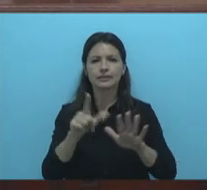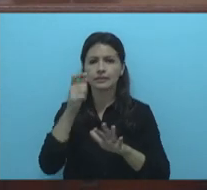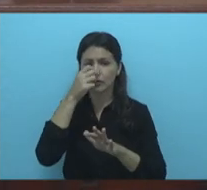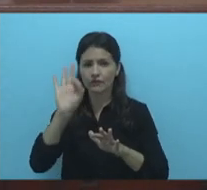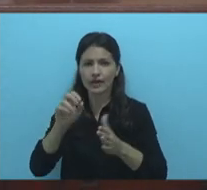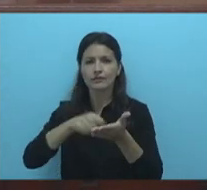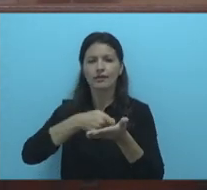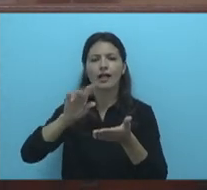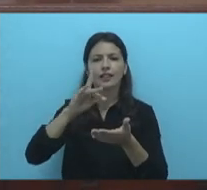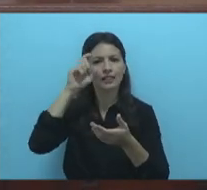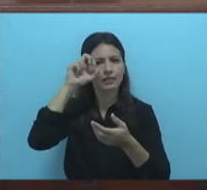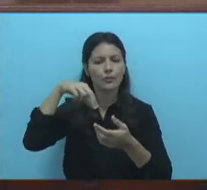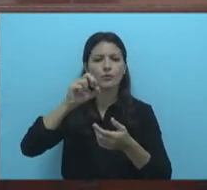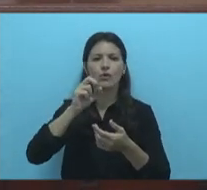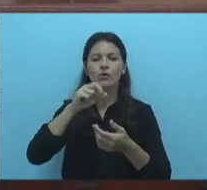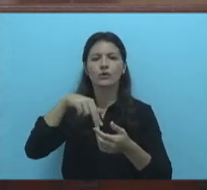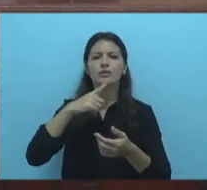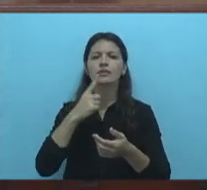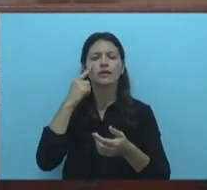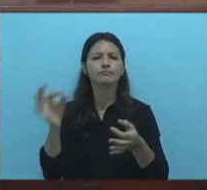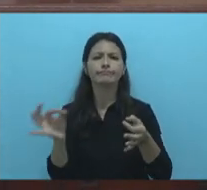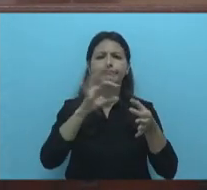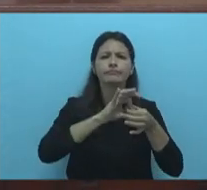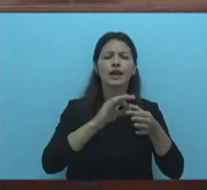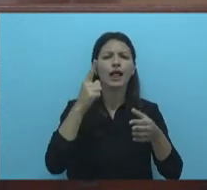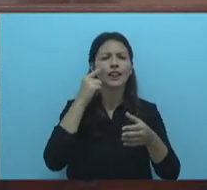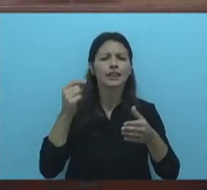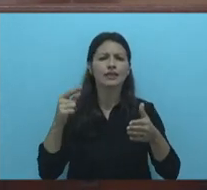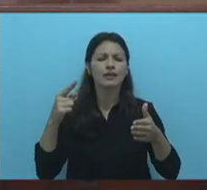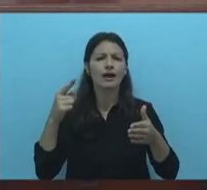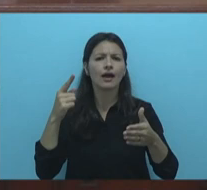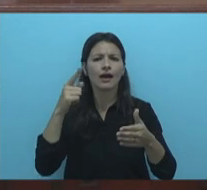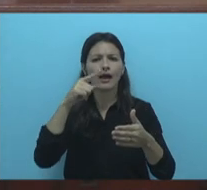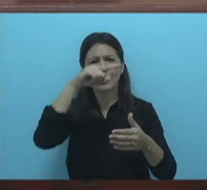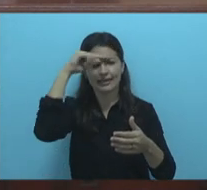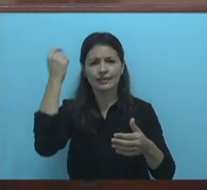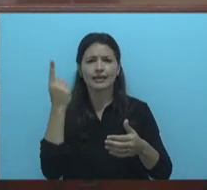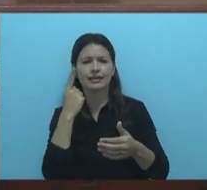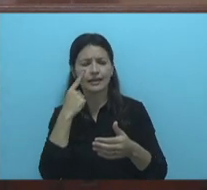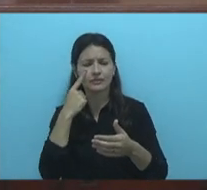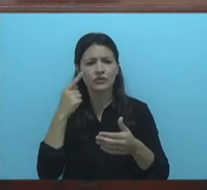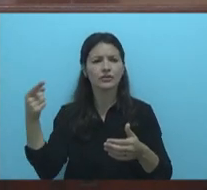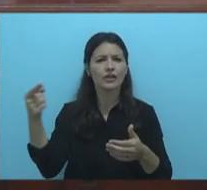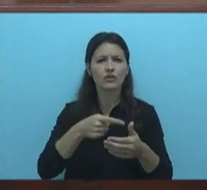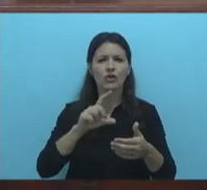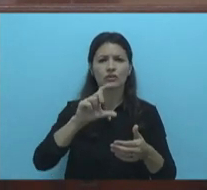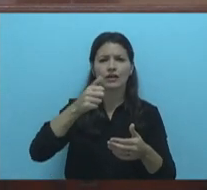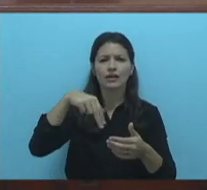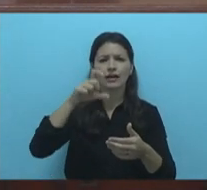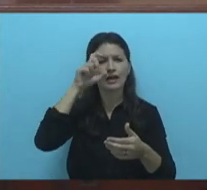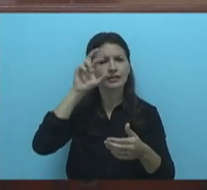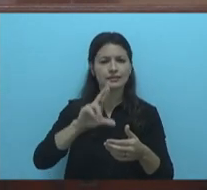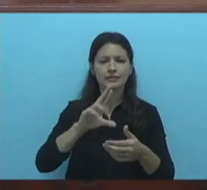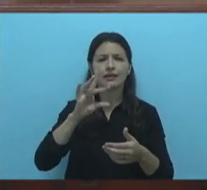De Ponti, por el cual esta Cámara declara su adhesión al Día Internacional de la Lucha contra el Cáncer de Mama, establecido por la Organización Mundial de la Salud cada